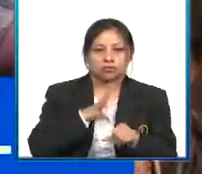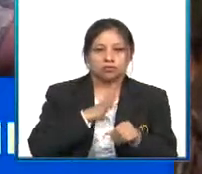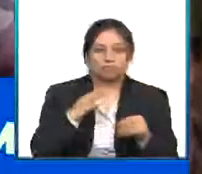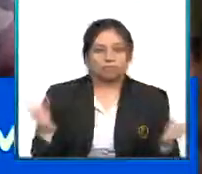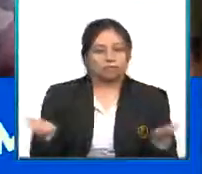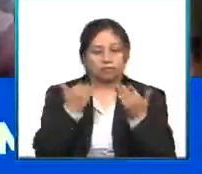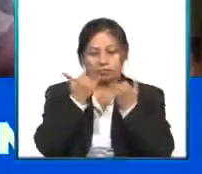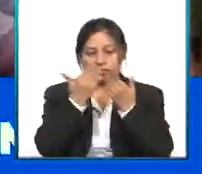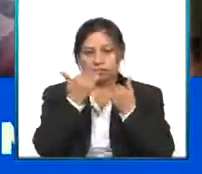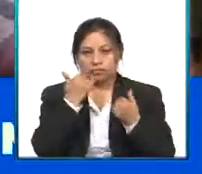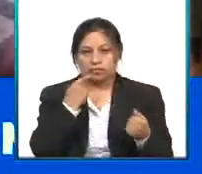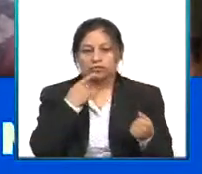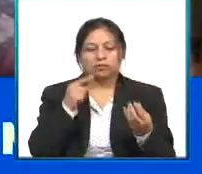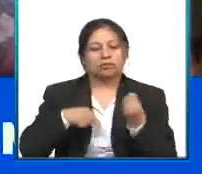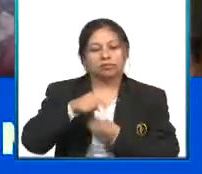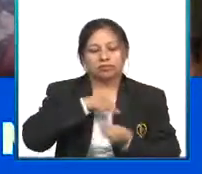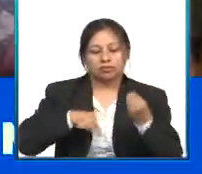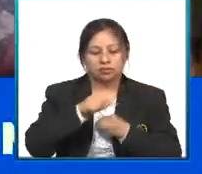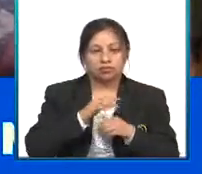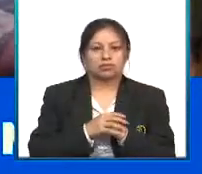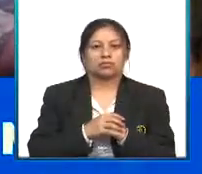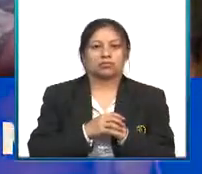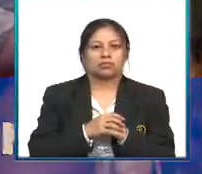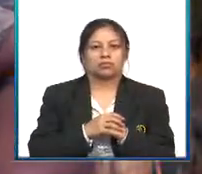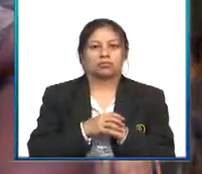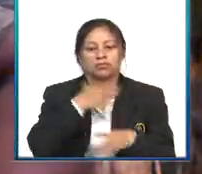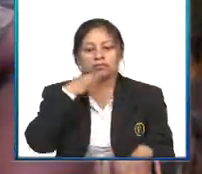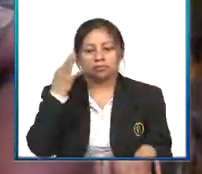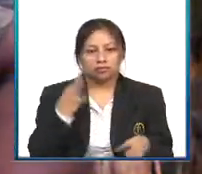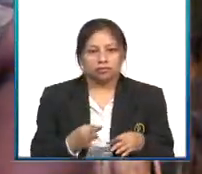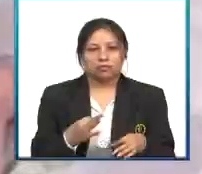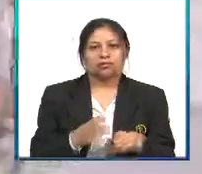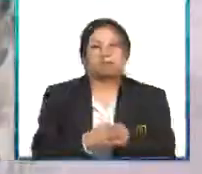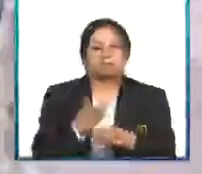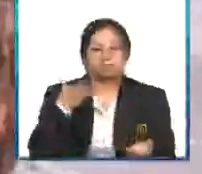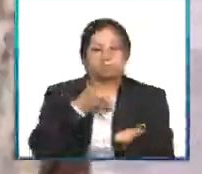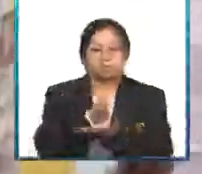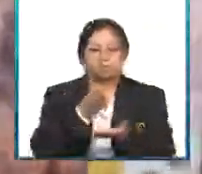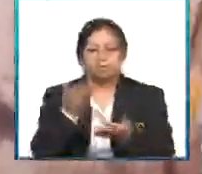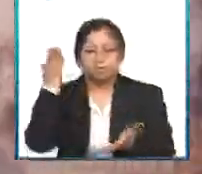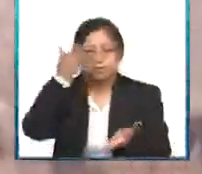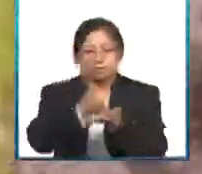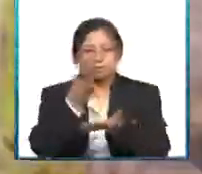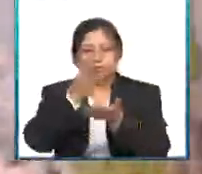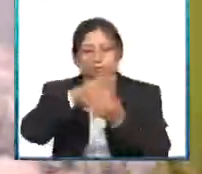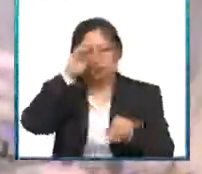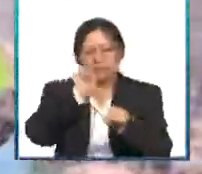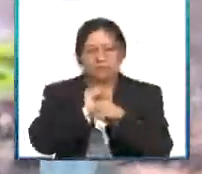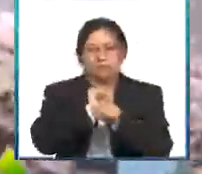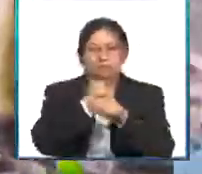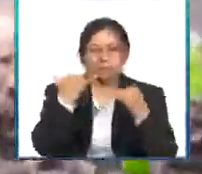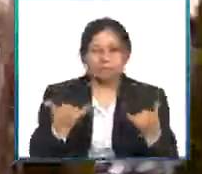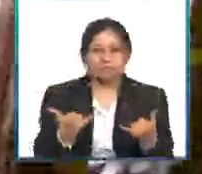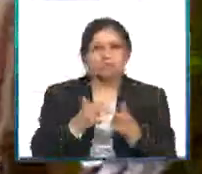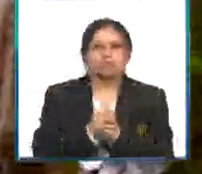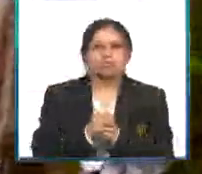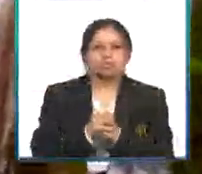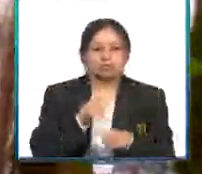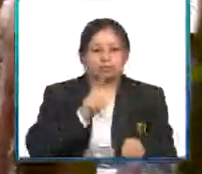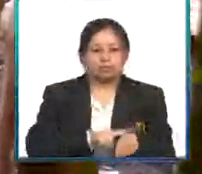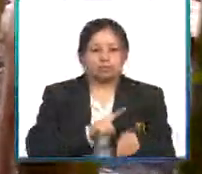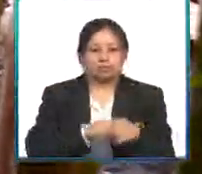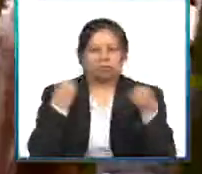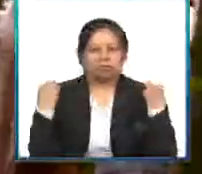esa alimentación para nuestras familias. Y la verdad, así como llevamos nosotros el trabajo aquí ya